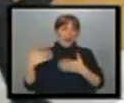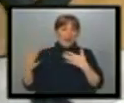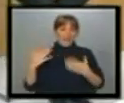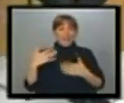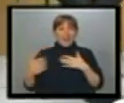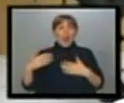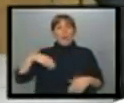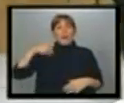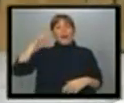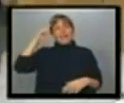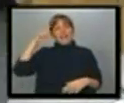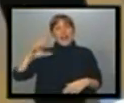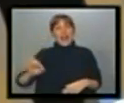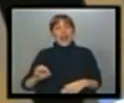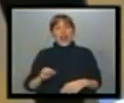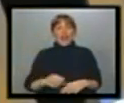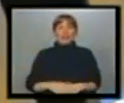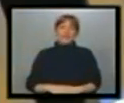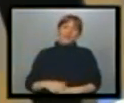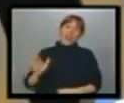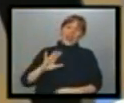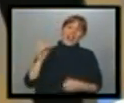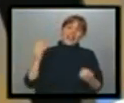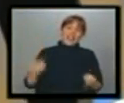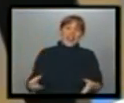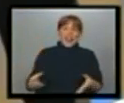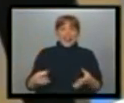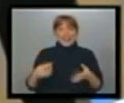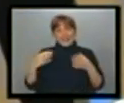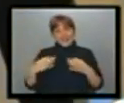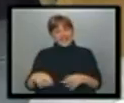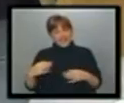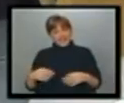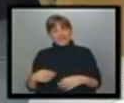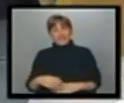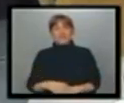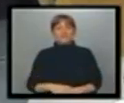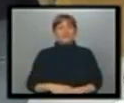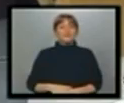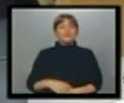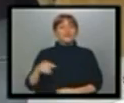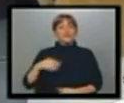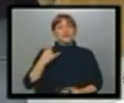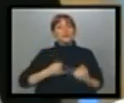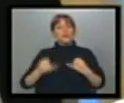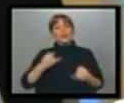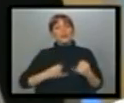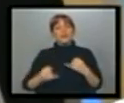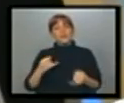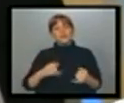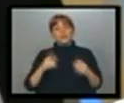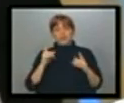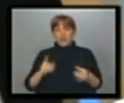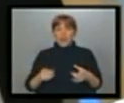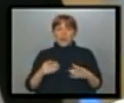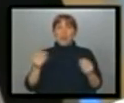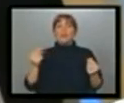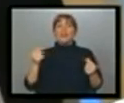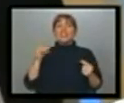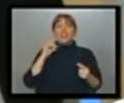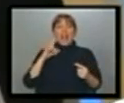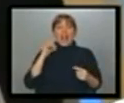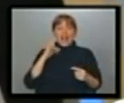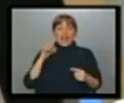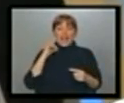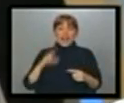está Marcelo. ¿Todo bien? ¿Cómo estás, Dani? ¿Todo tranquilo? ¿Cómo estás? ¿Todo bien? Bien, muy bien. Bueno, ¿qué tenemos para hoy? Bueno, vamos a hablar también del precio de la leche, pero vamos a